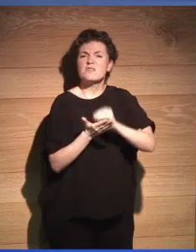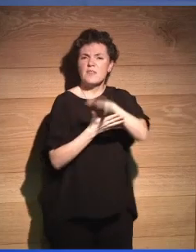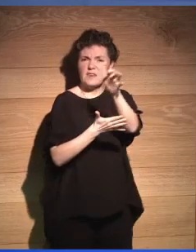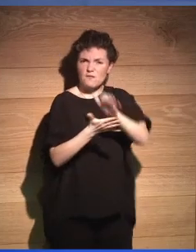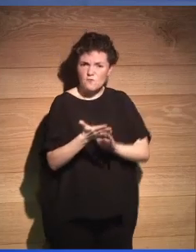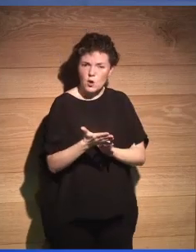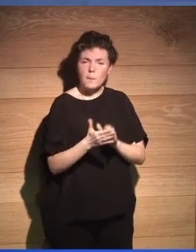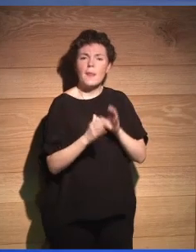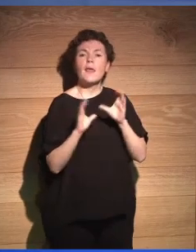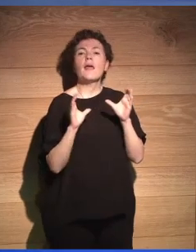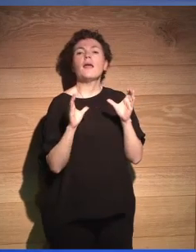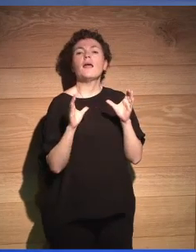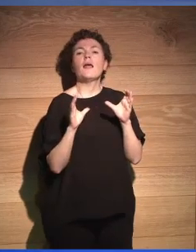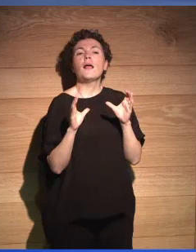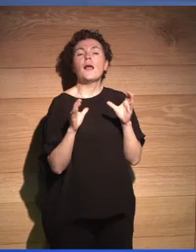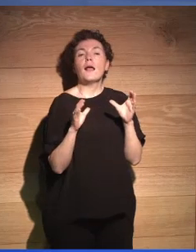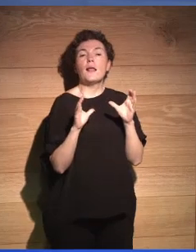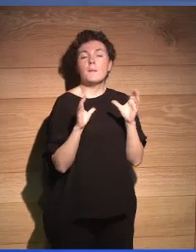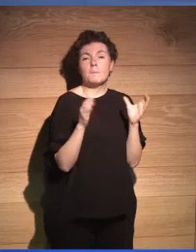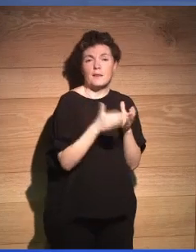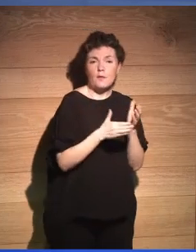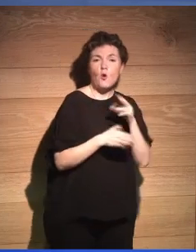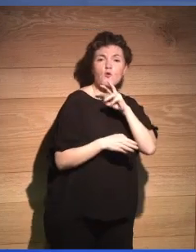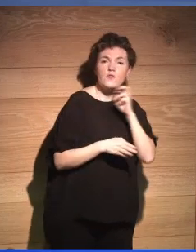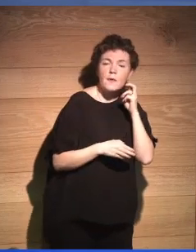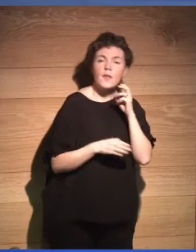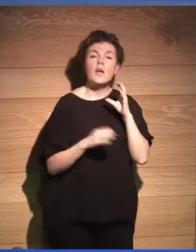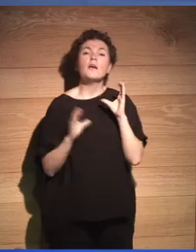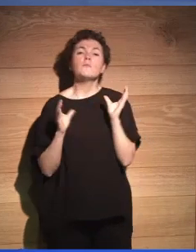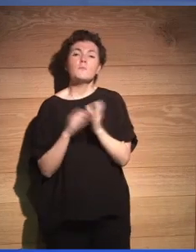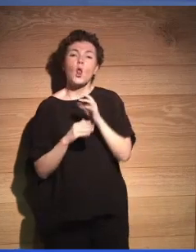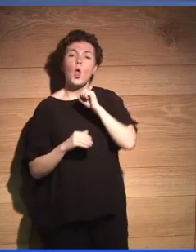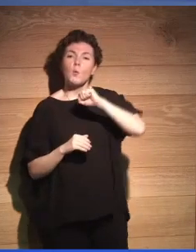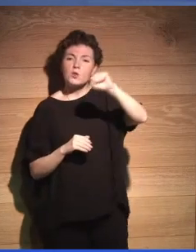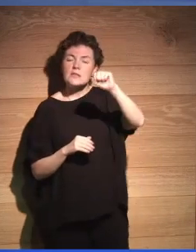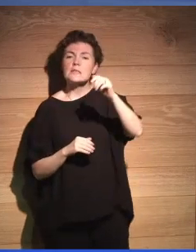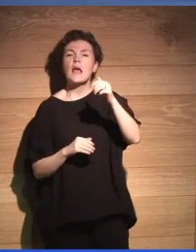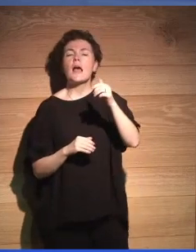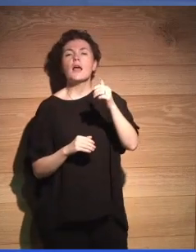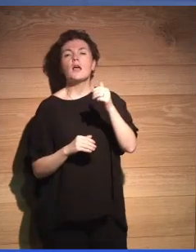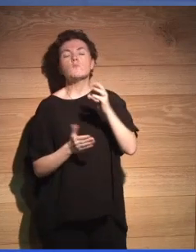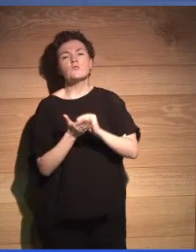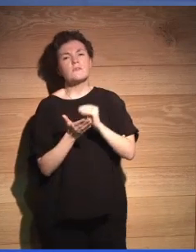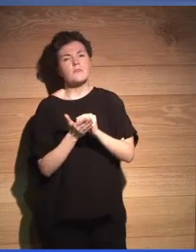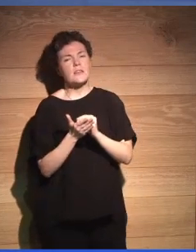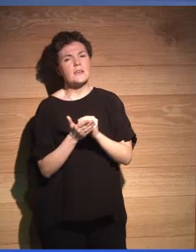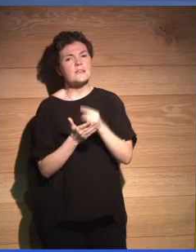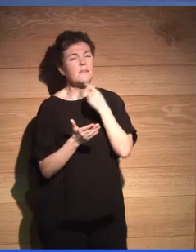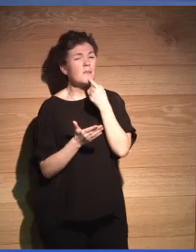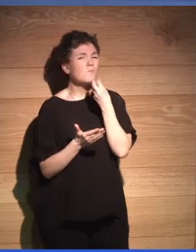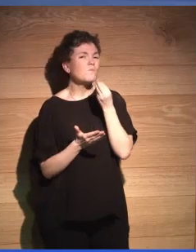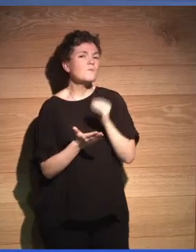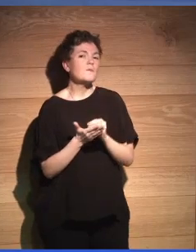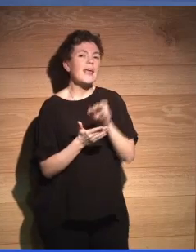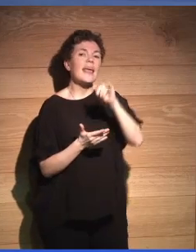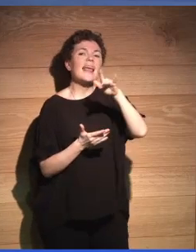tanto de parte conservadora como de parte comunista, se menciona muchas veces el hecho de